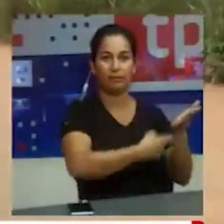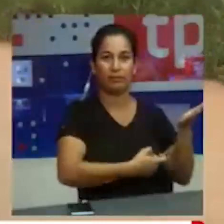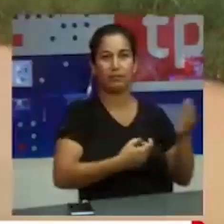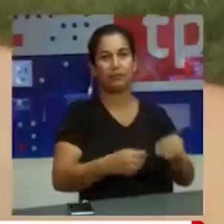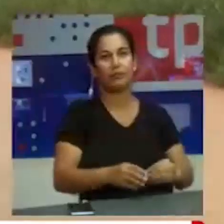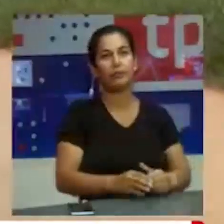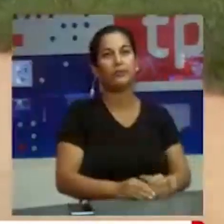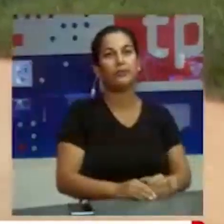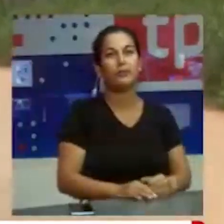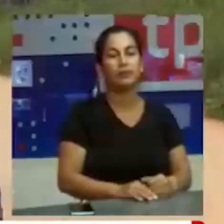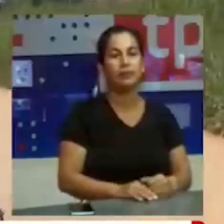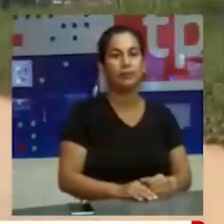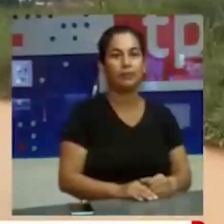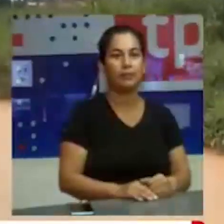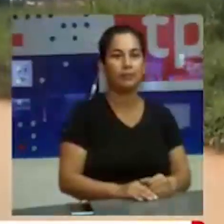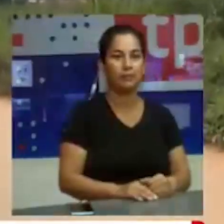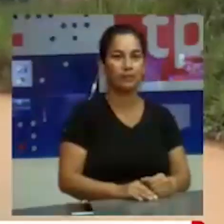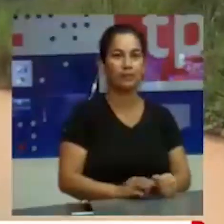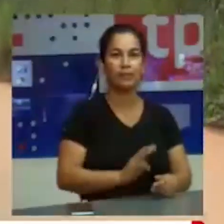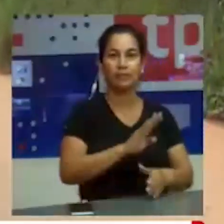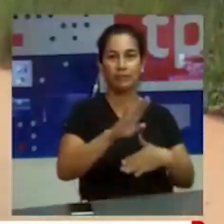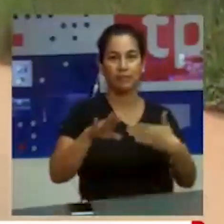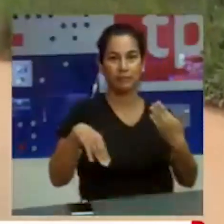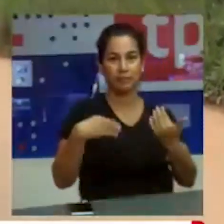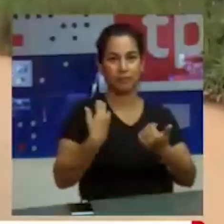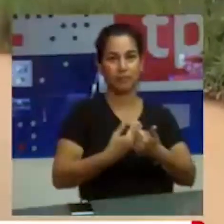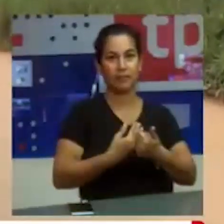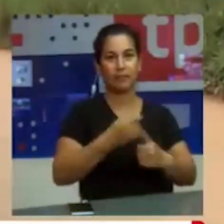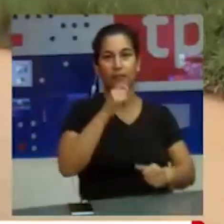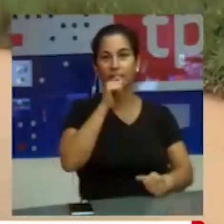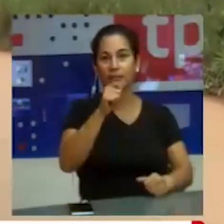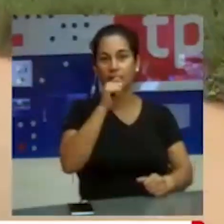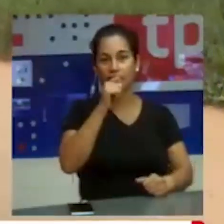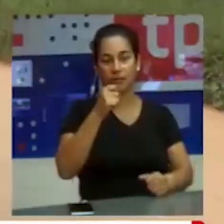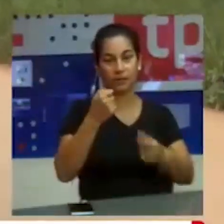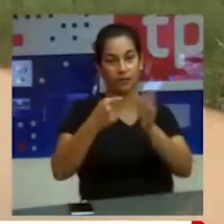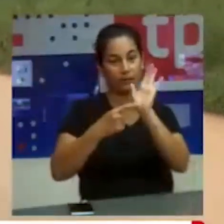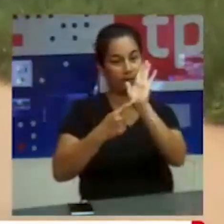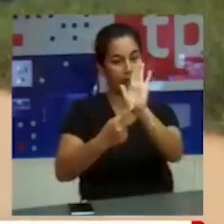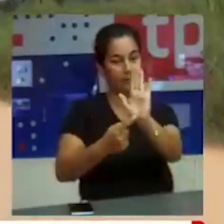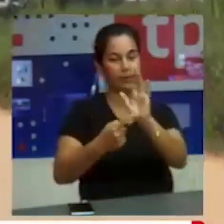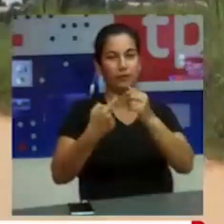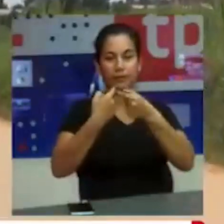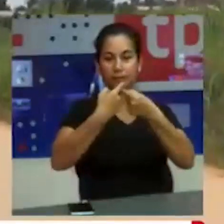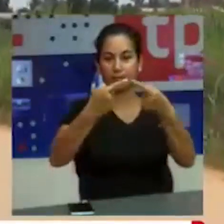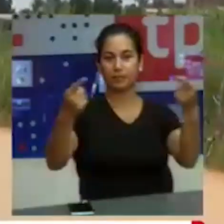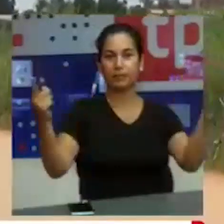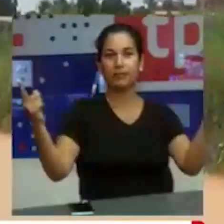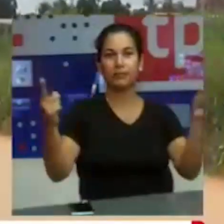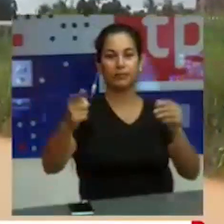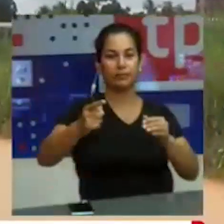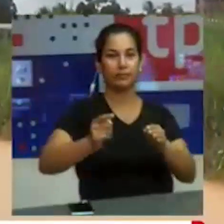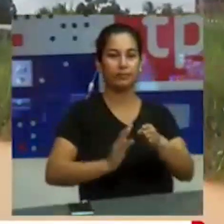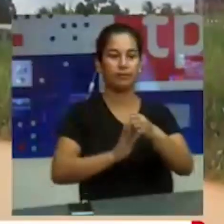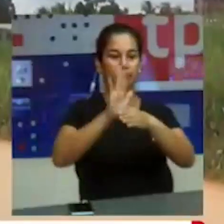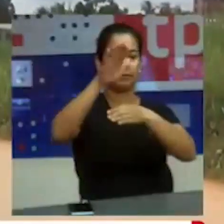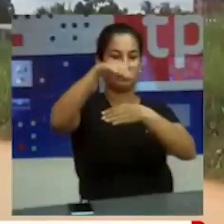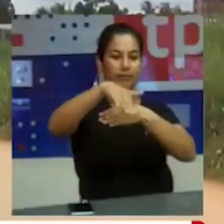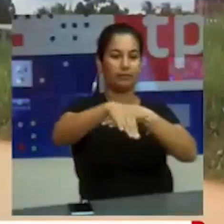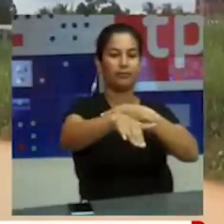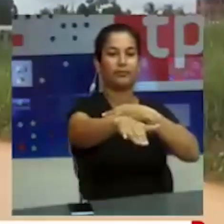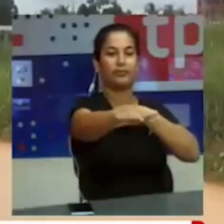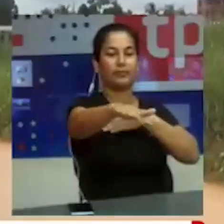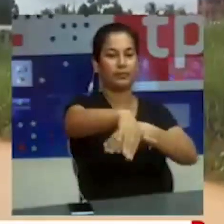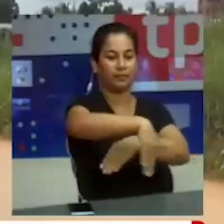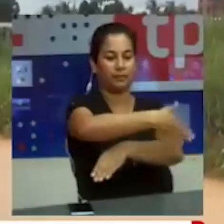es de esta manera que nosotros podemos reflejar para que la gente pueda conocer en este sector la avenida principal que conecta